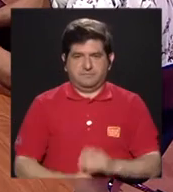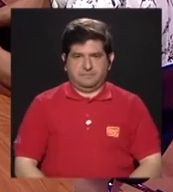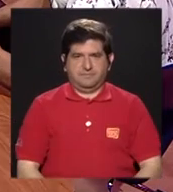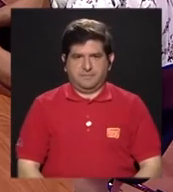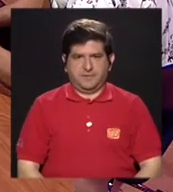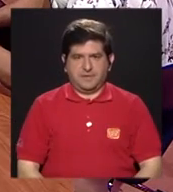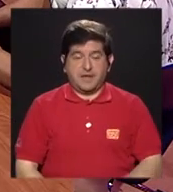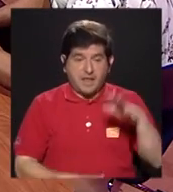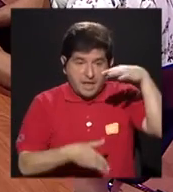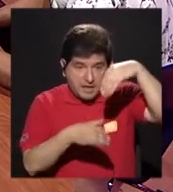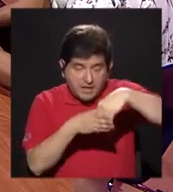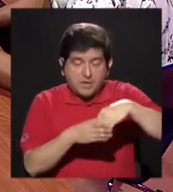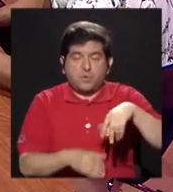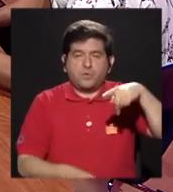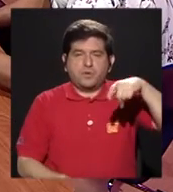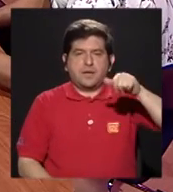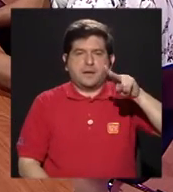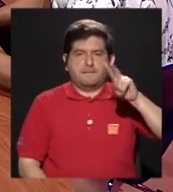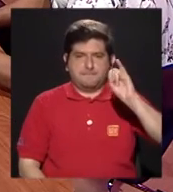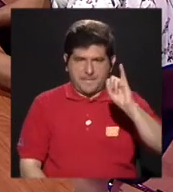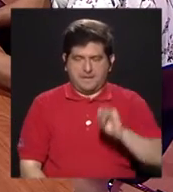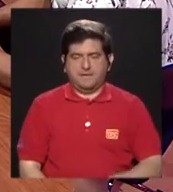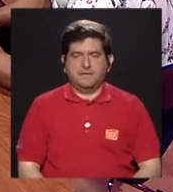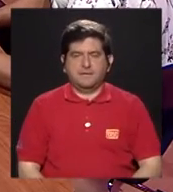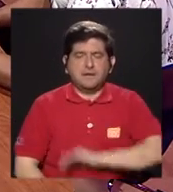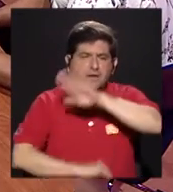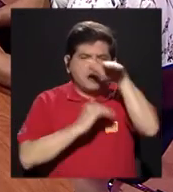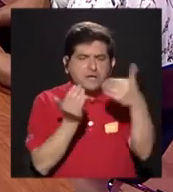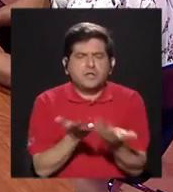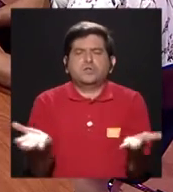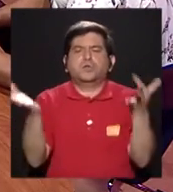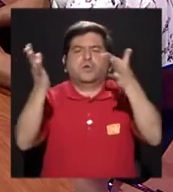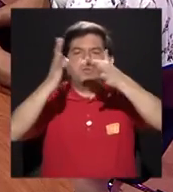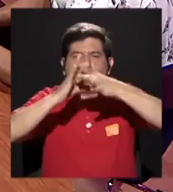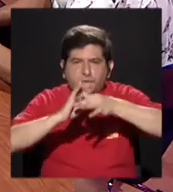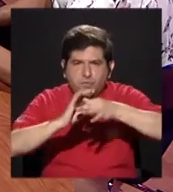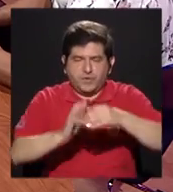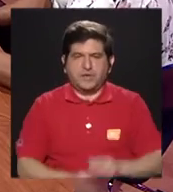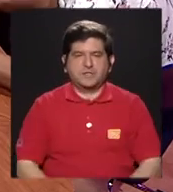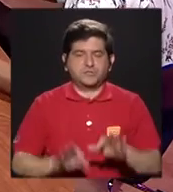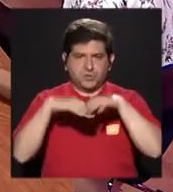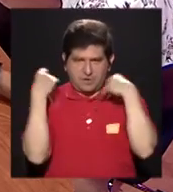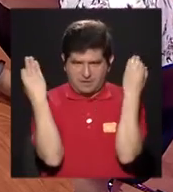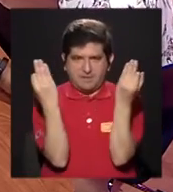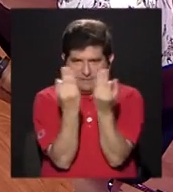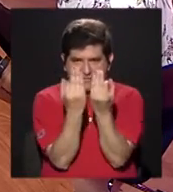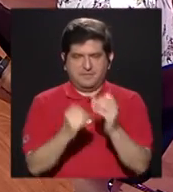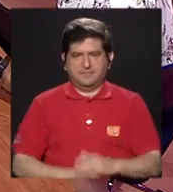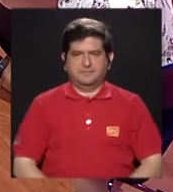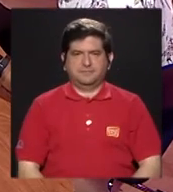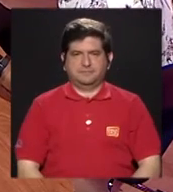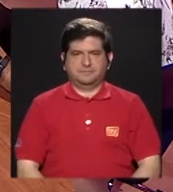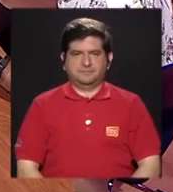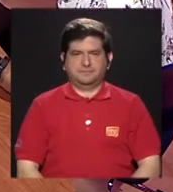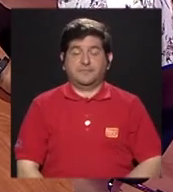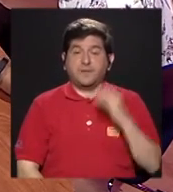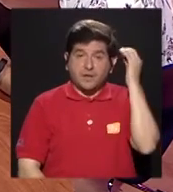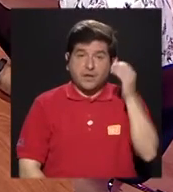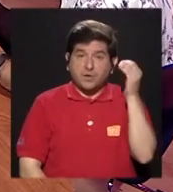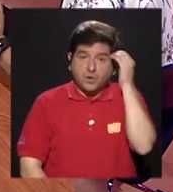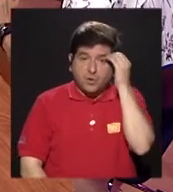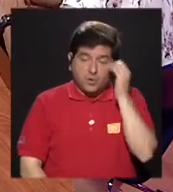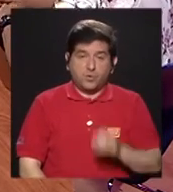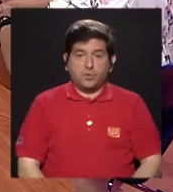o que incluya al patronato nacional de la infancia y todo lo relacionado con las familias qué opinión